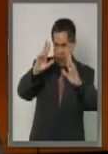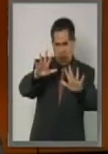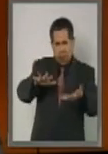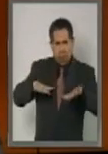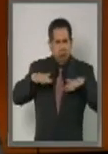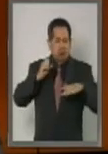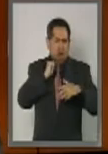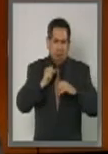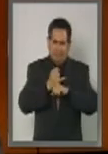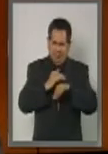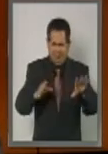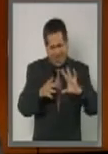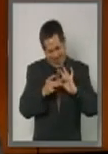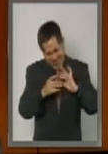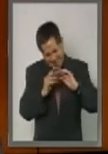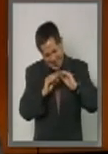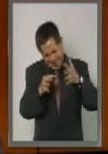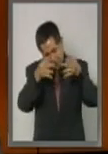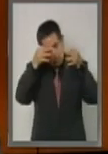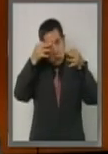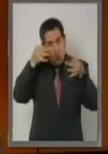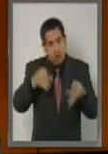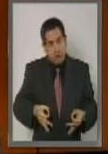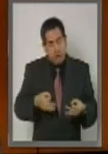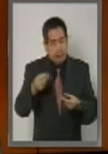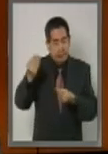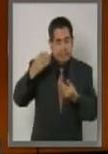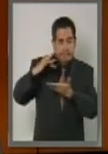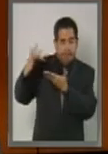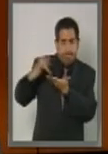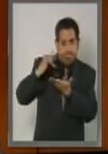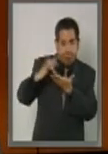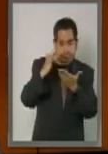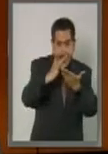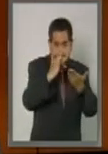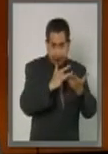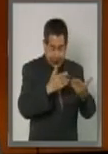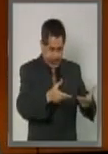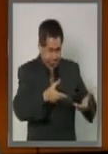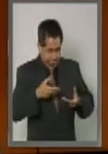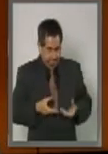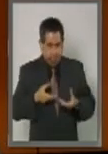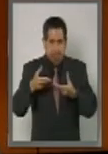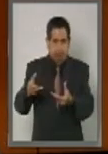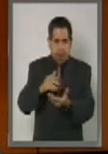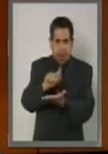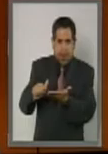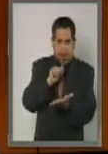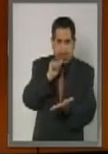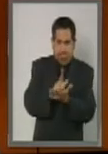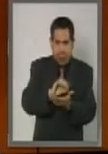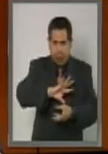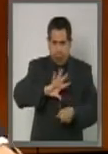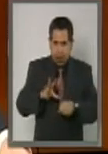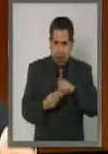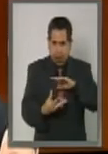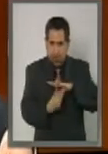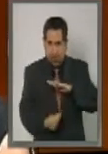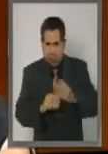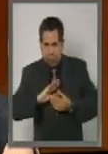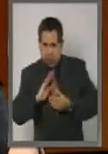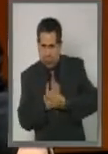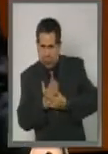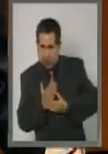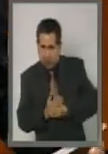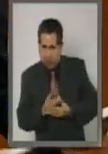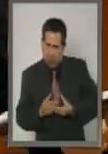informe detallado de la ayuda oficial recibida, con copia de cada una de las actas de entrega-recepción de estos